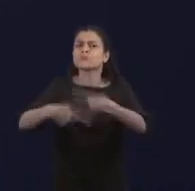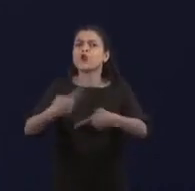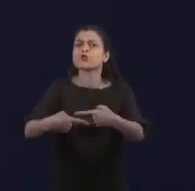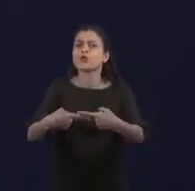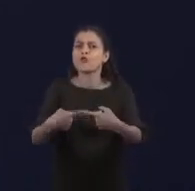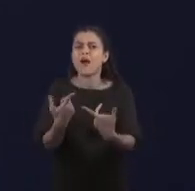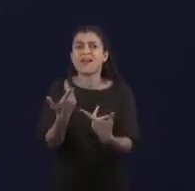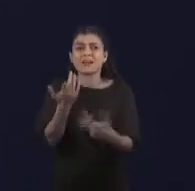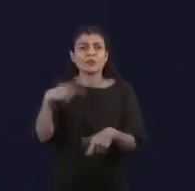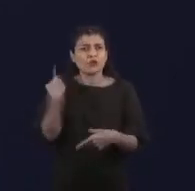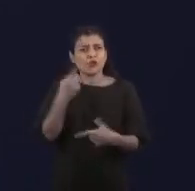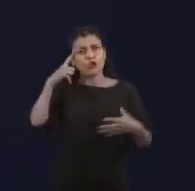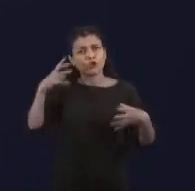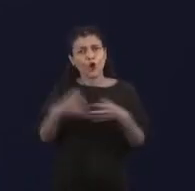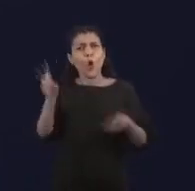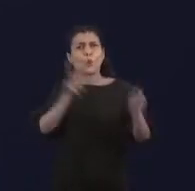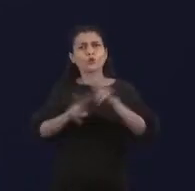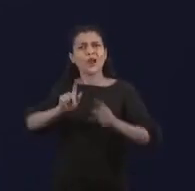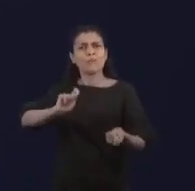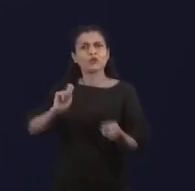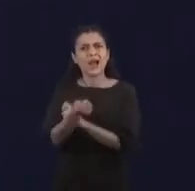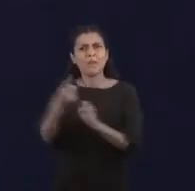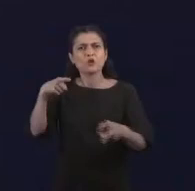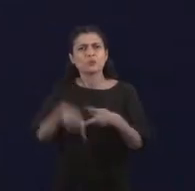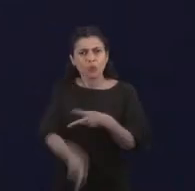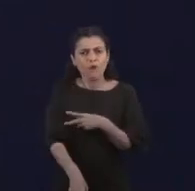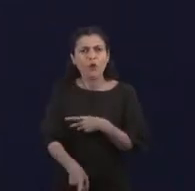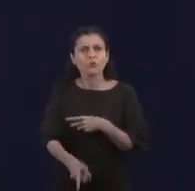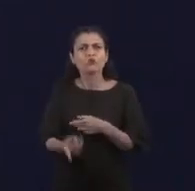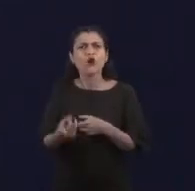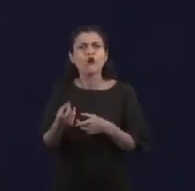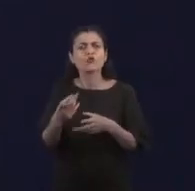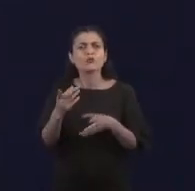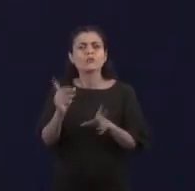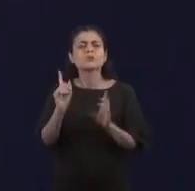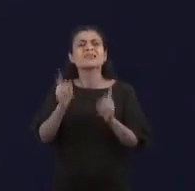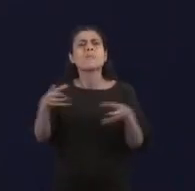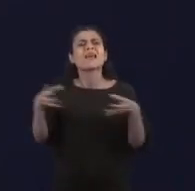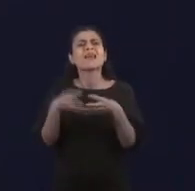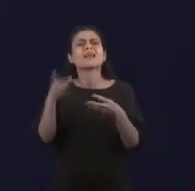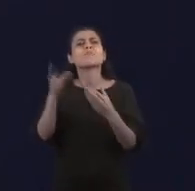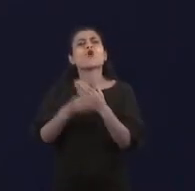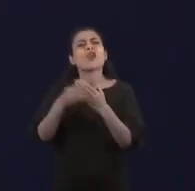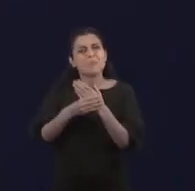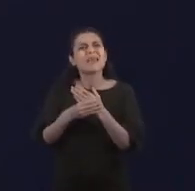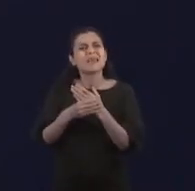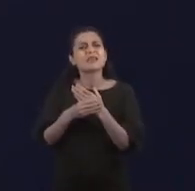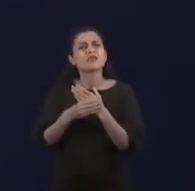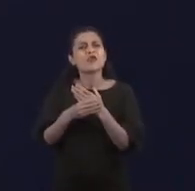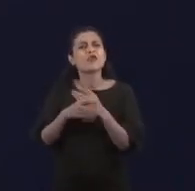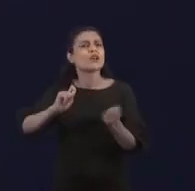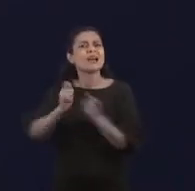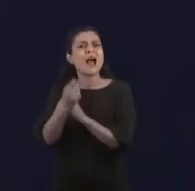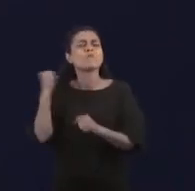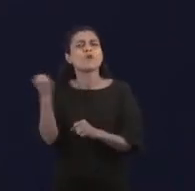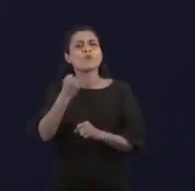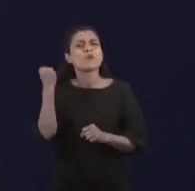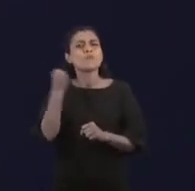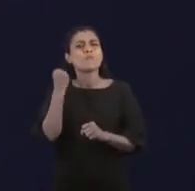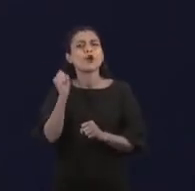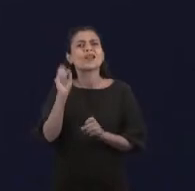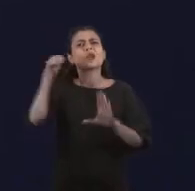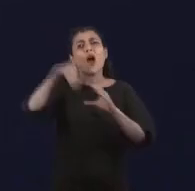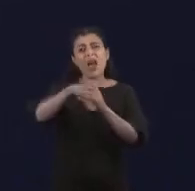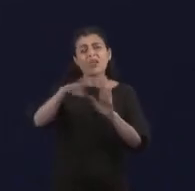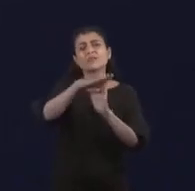las reformas que el presidente Milei y todo su gabinete consideramos de primera generación, entre las que también se